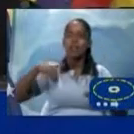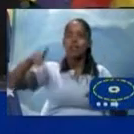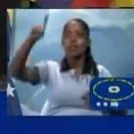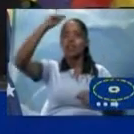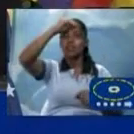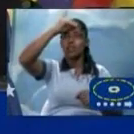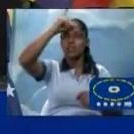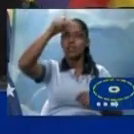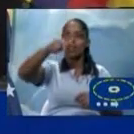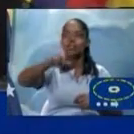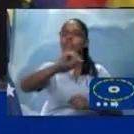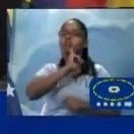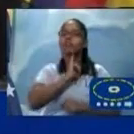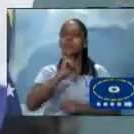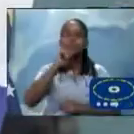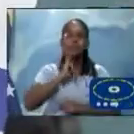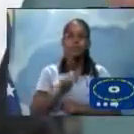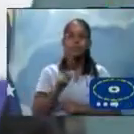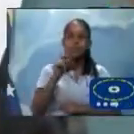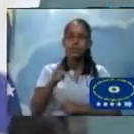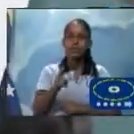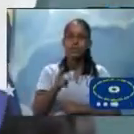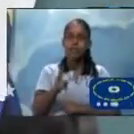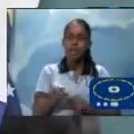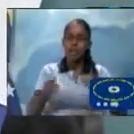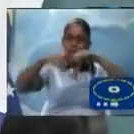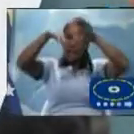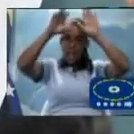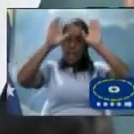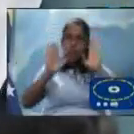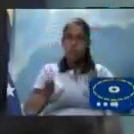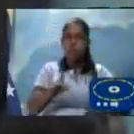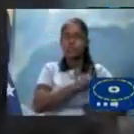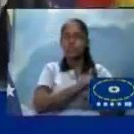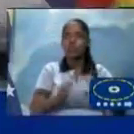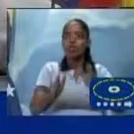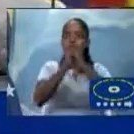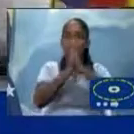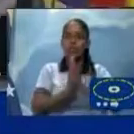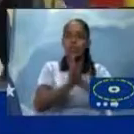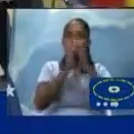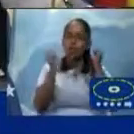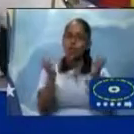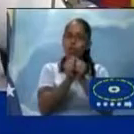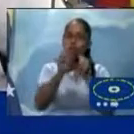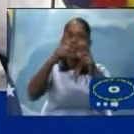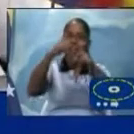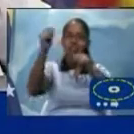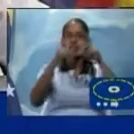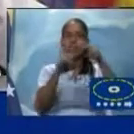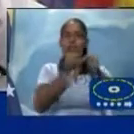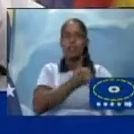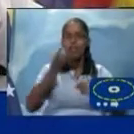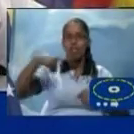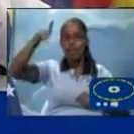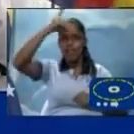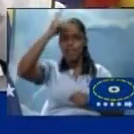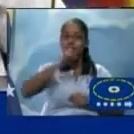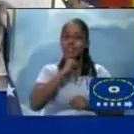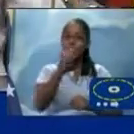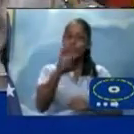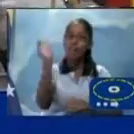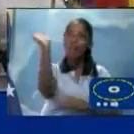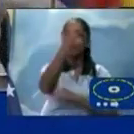la estrella de David, esto es el manto de oración, con la estrella de David. Esa es la bandera de